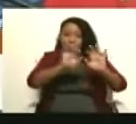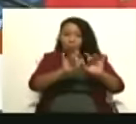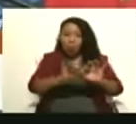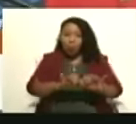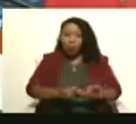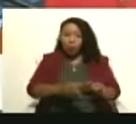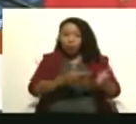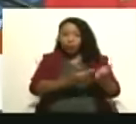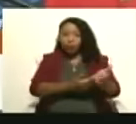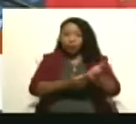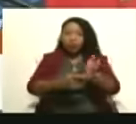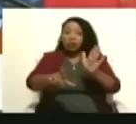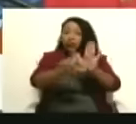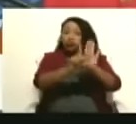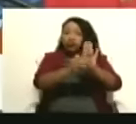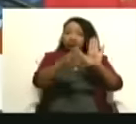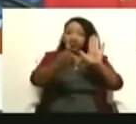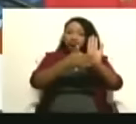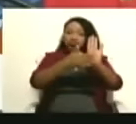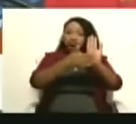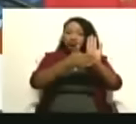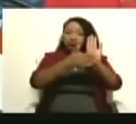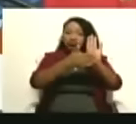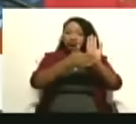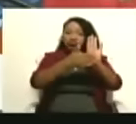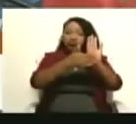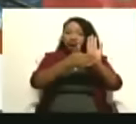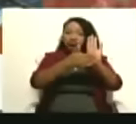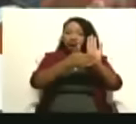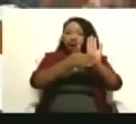el legítimo, como el